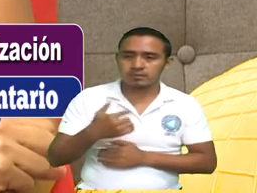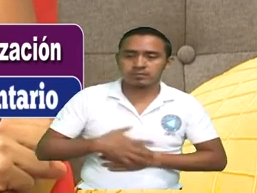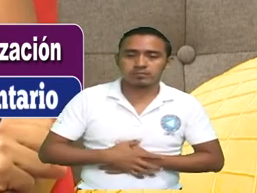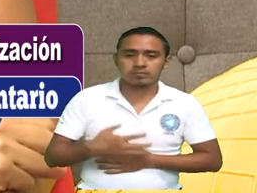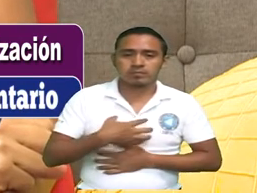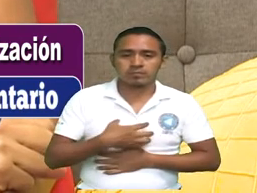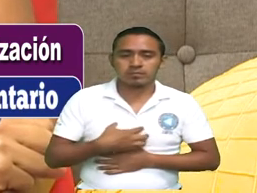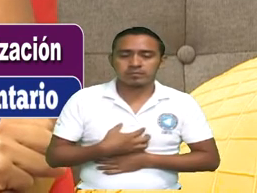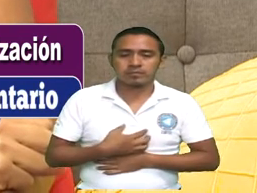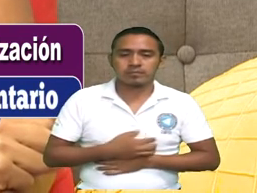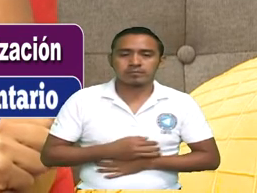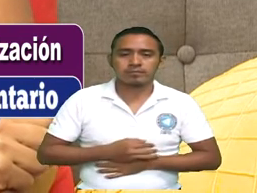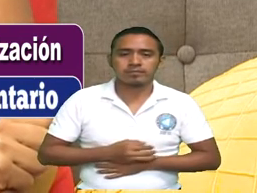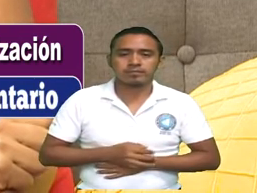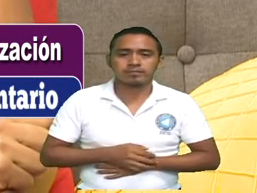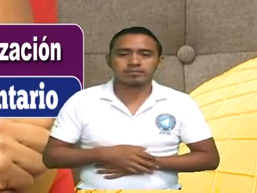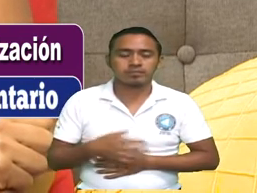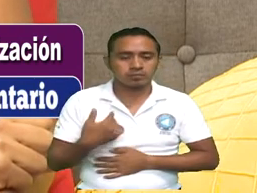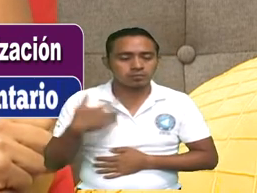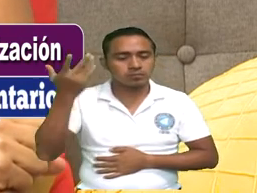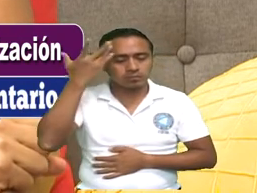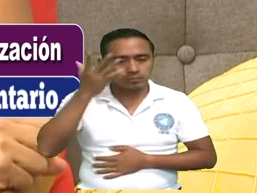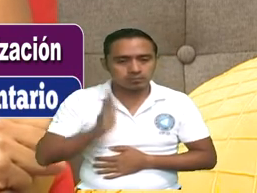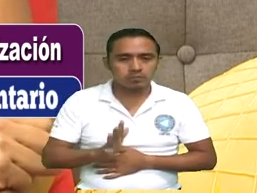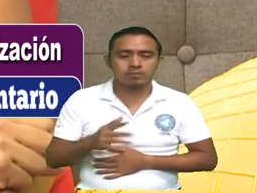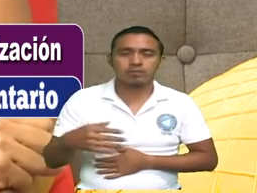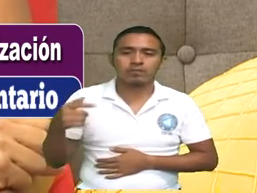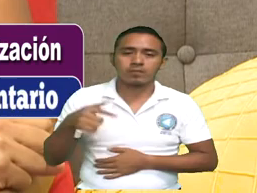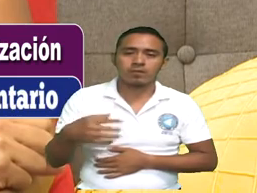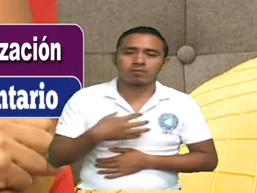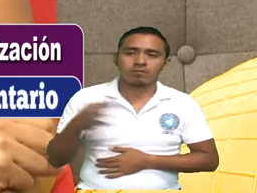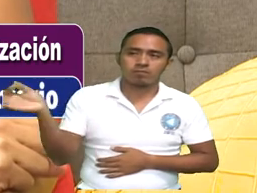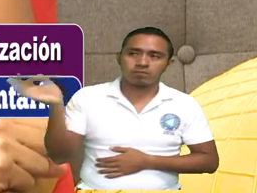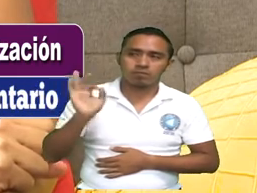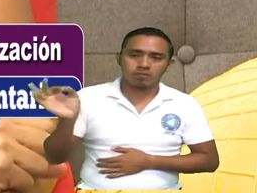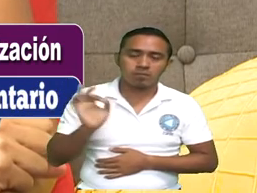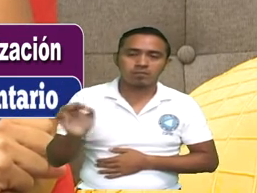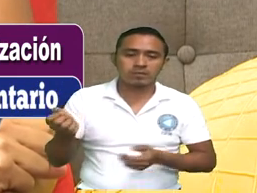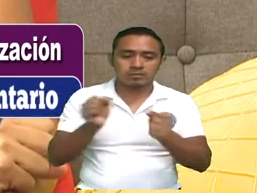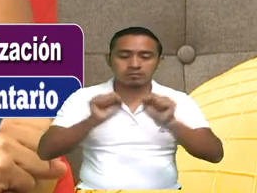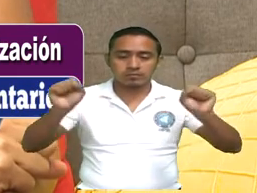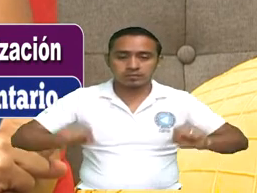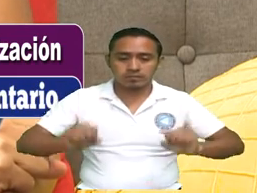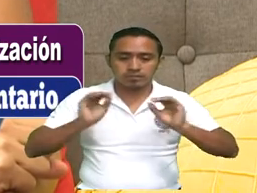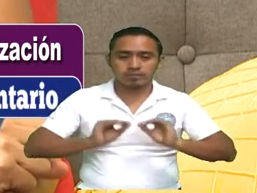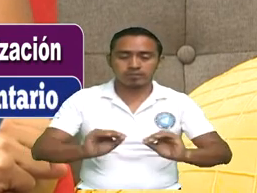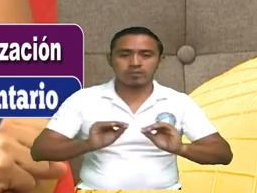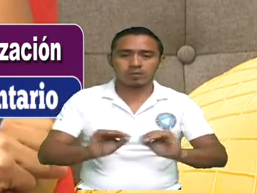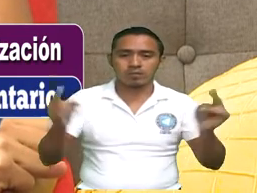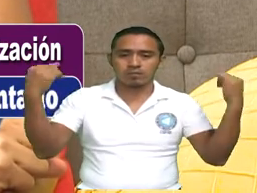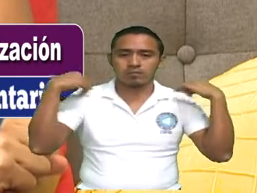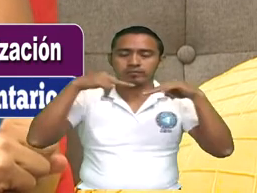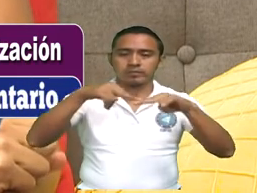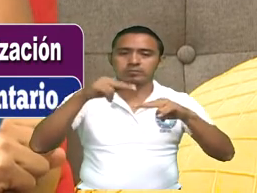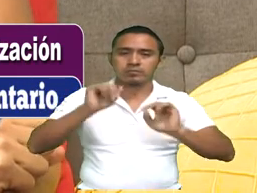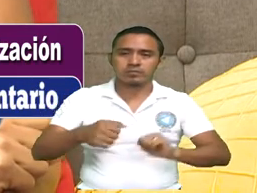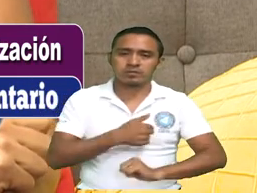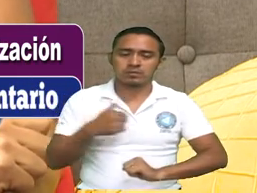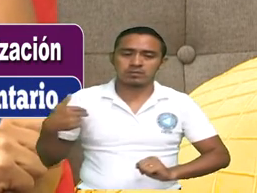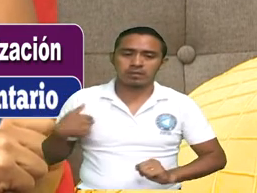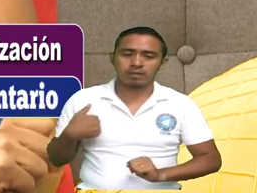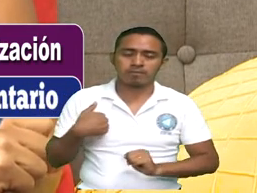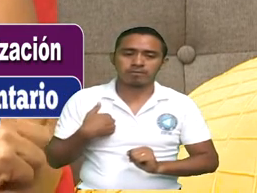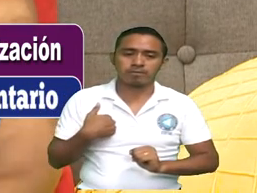diputada. Entiendo que igual en este sentido se está capacitando, ¿no?, a los docentes para poder hacerle